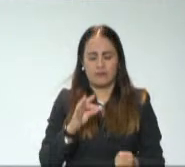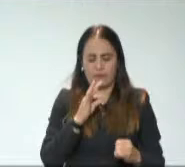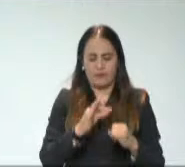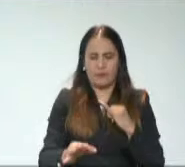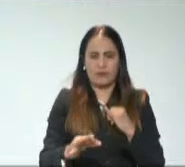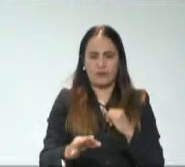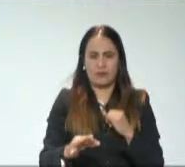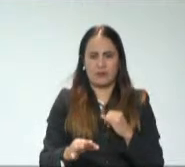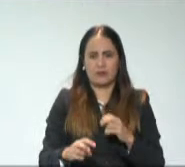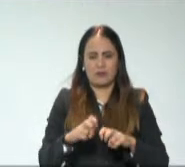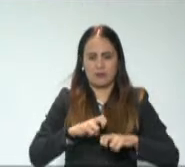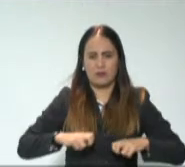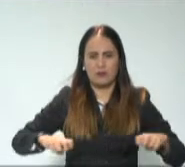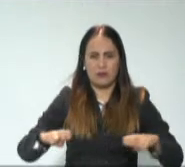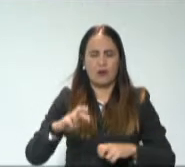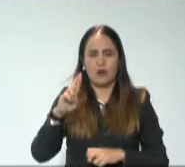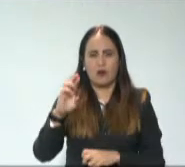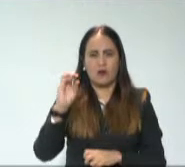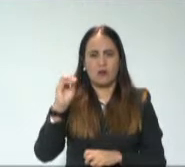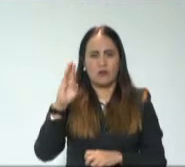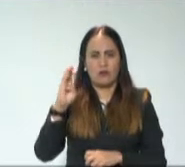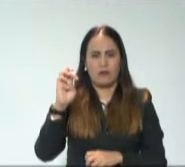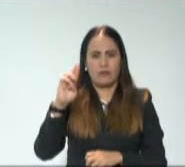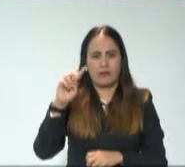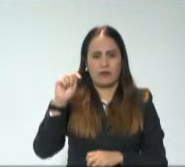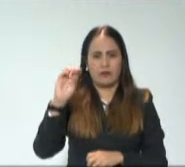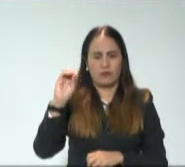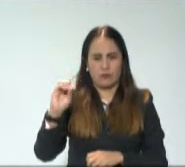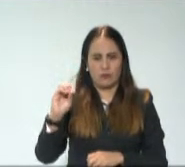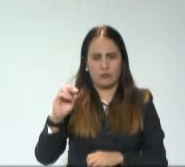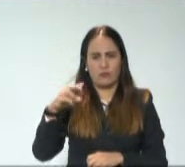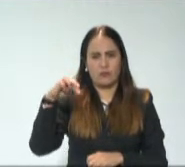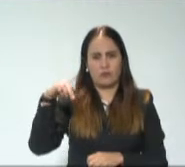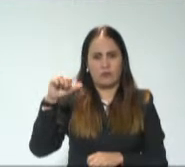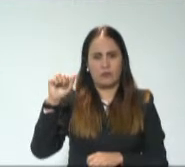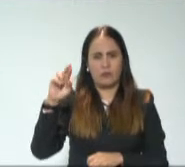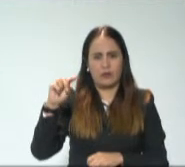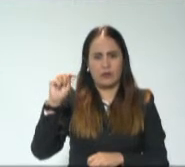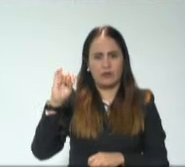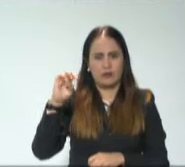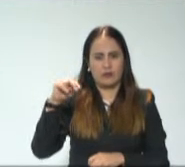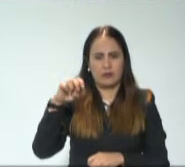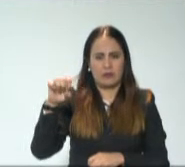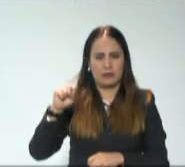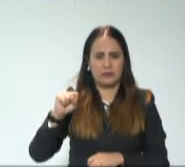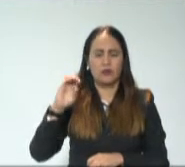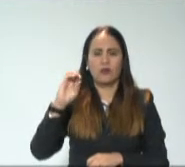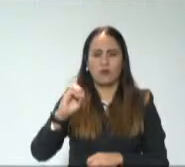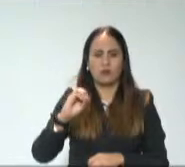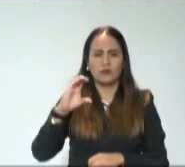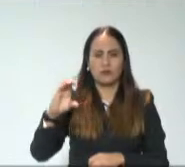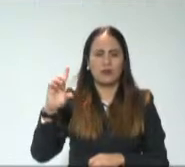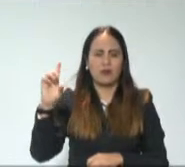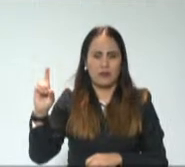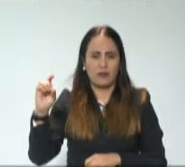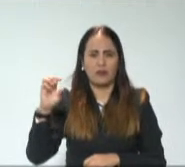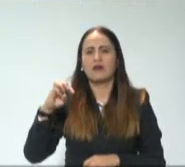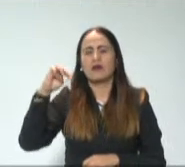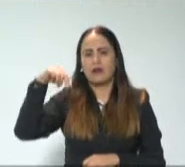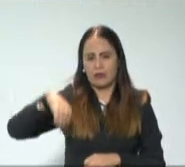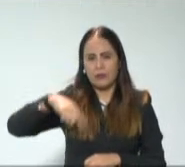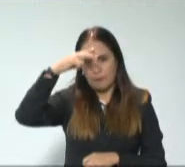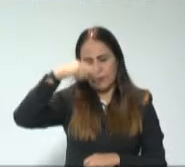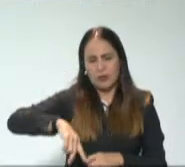panelista él es el maestro Roberto Martínez ilescas director del centro de la ocd en México para América Latina